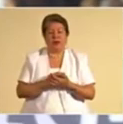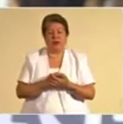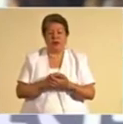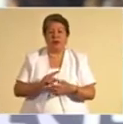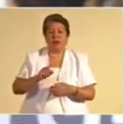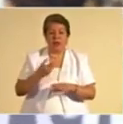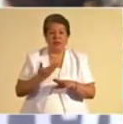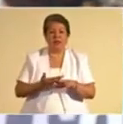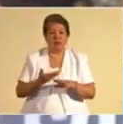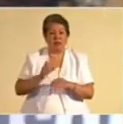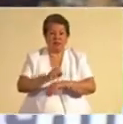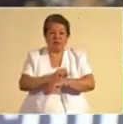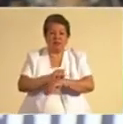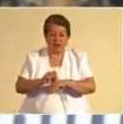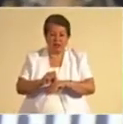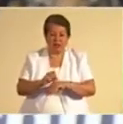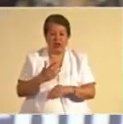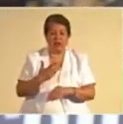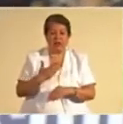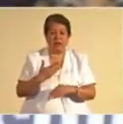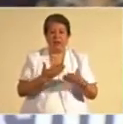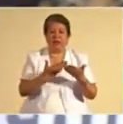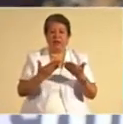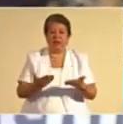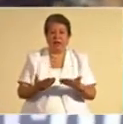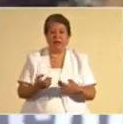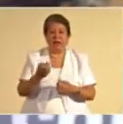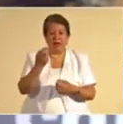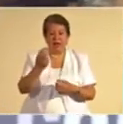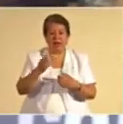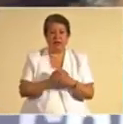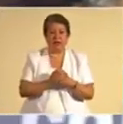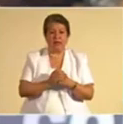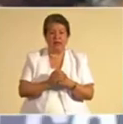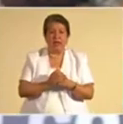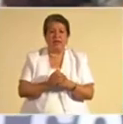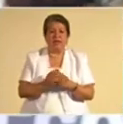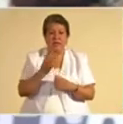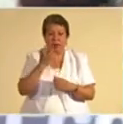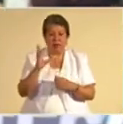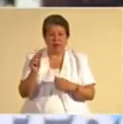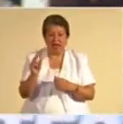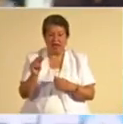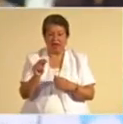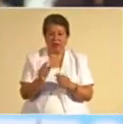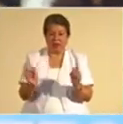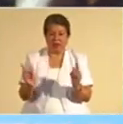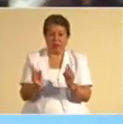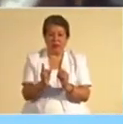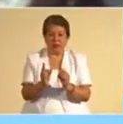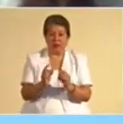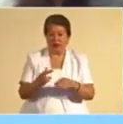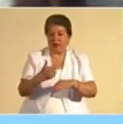es muy sencillo, digo, al final de cuentas tenemos que llegar a esa simplificación de los